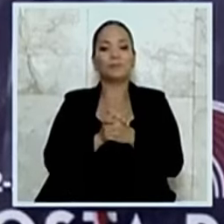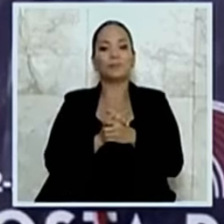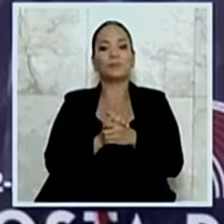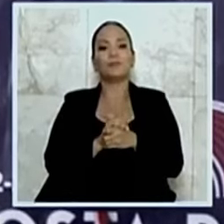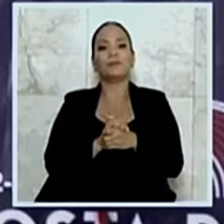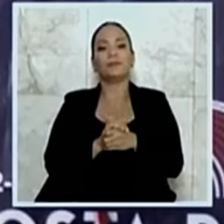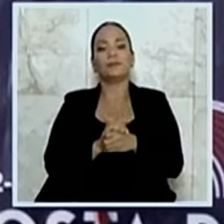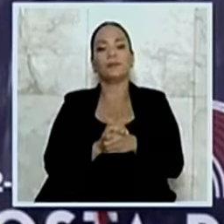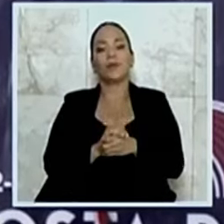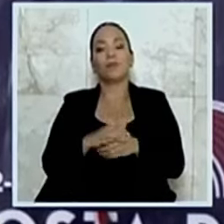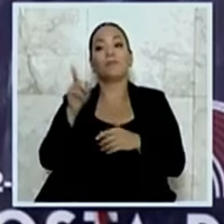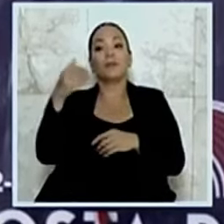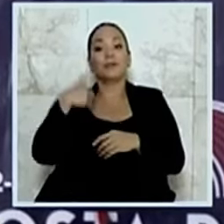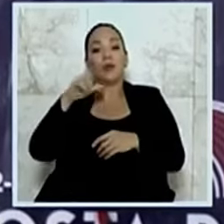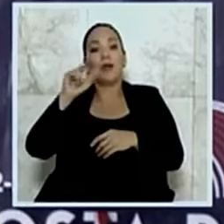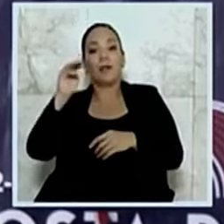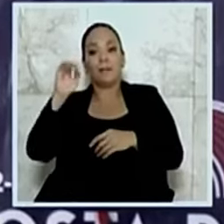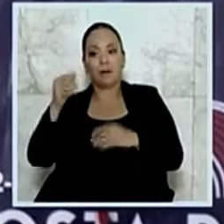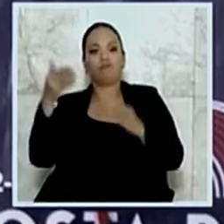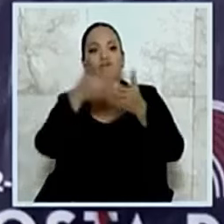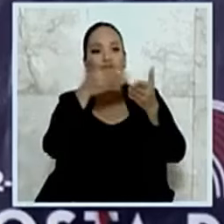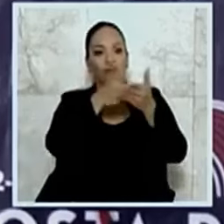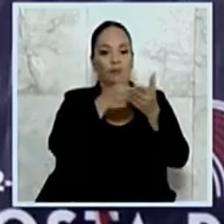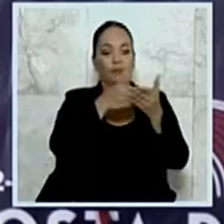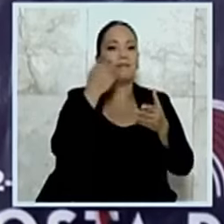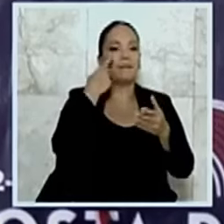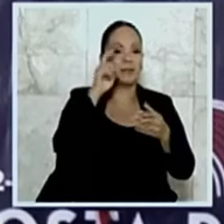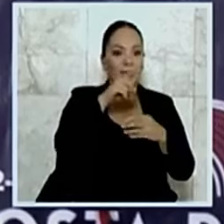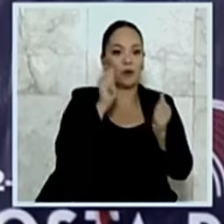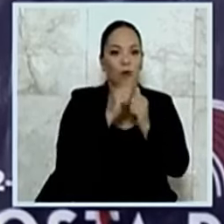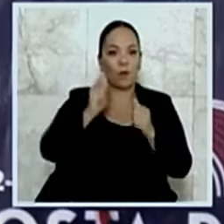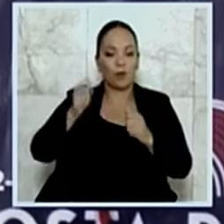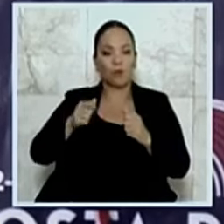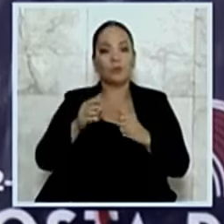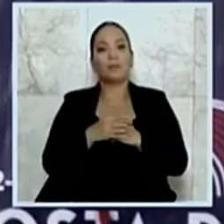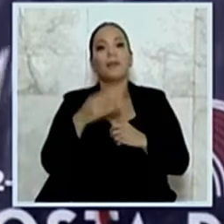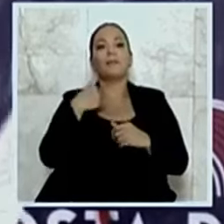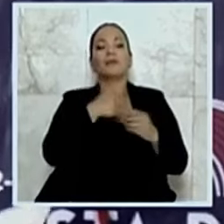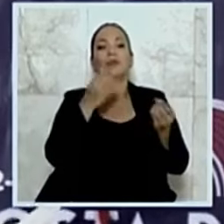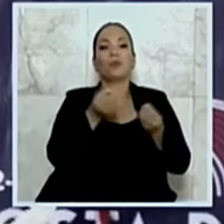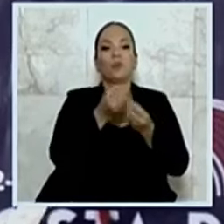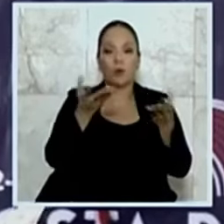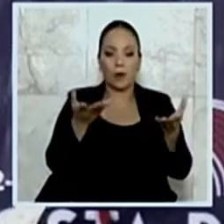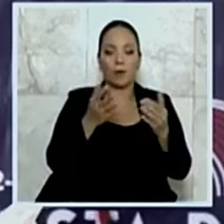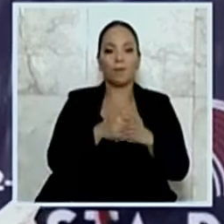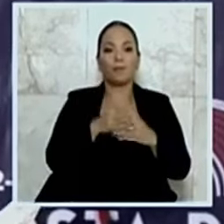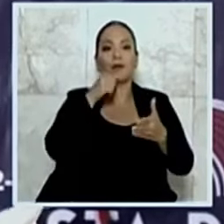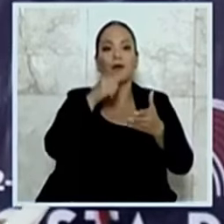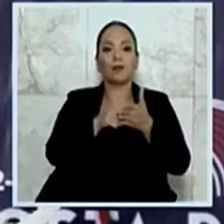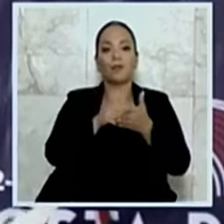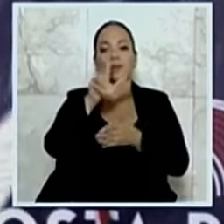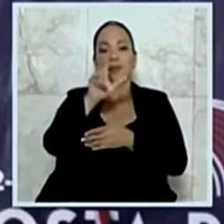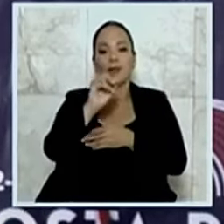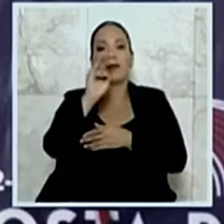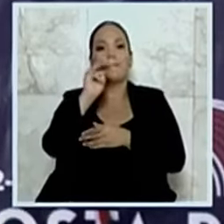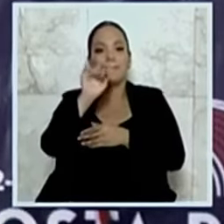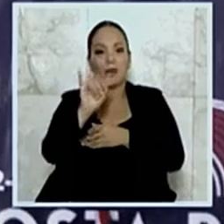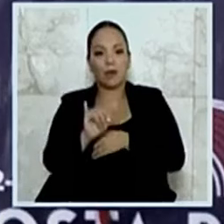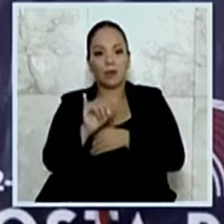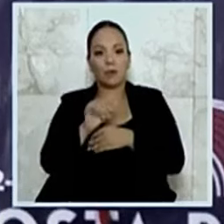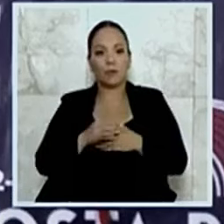atrevernos a nombrar a alguien cuestionado por almacenar droga. Una vez que el señor Lehmann insiste ante